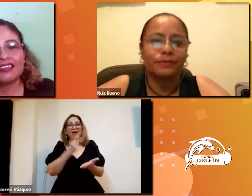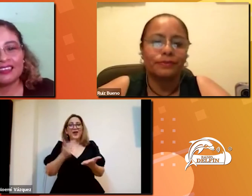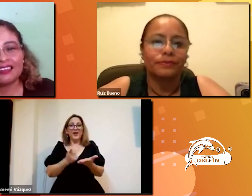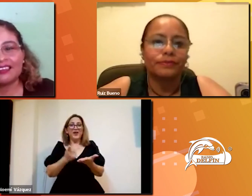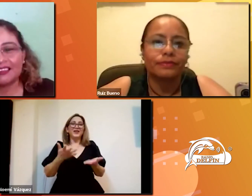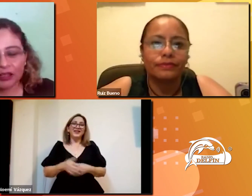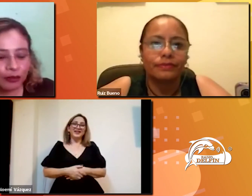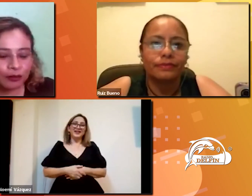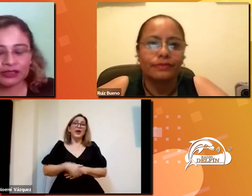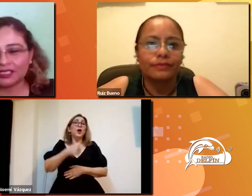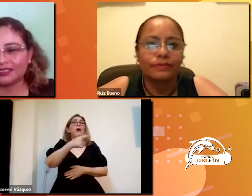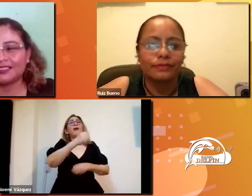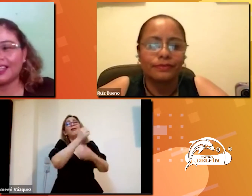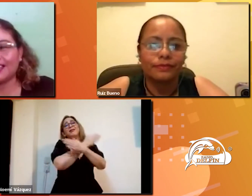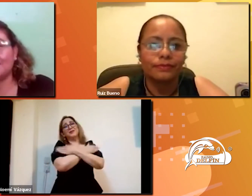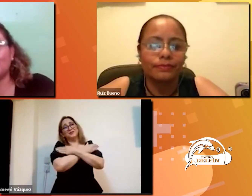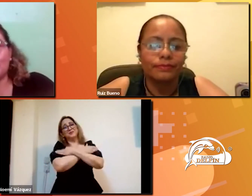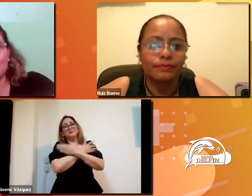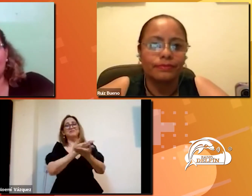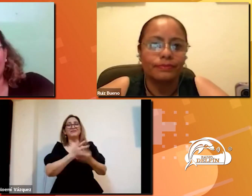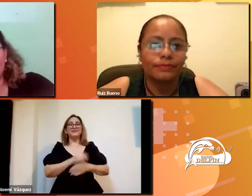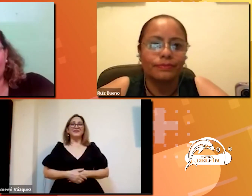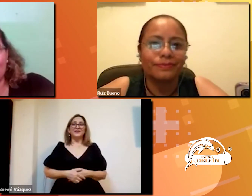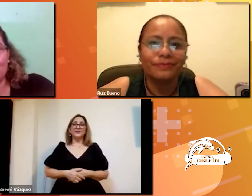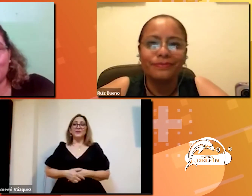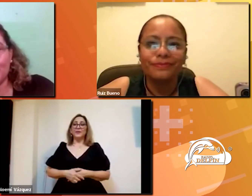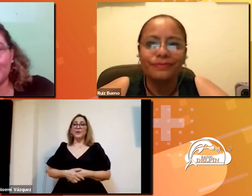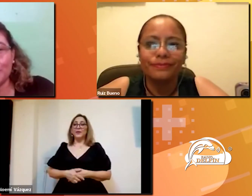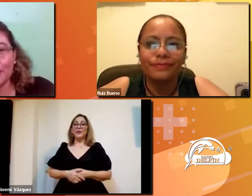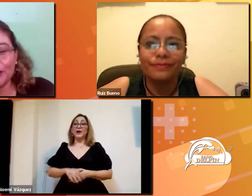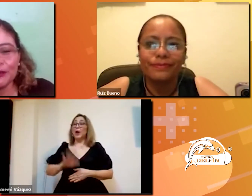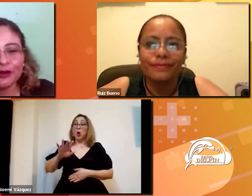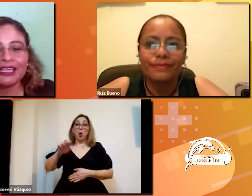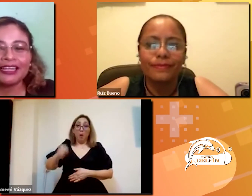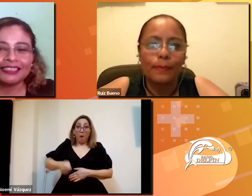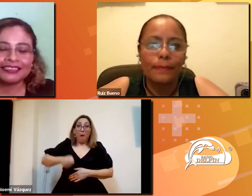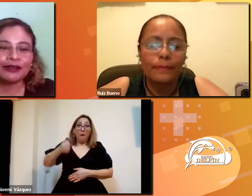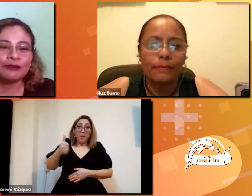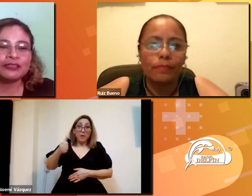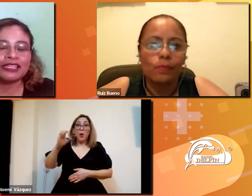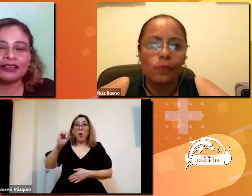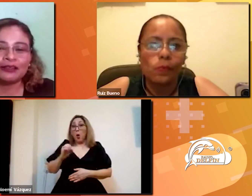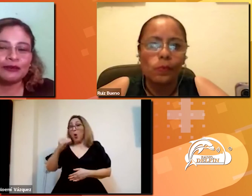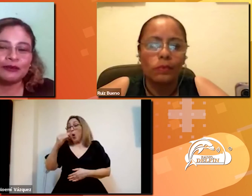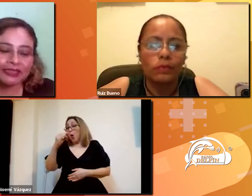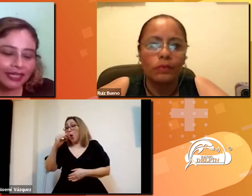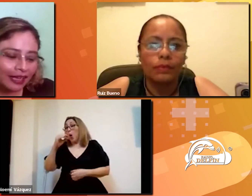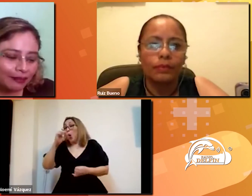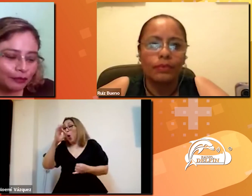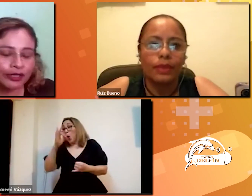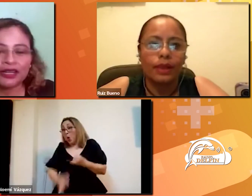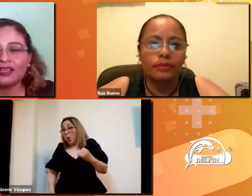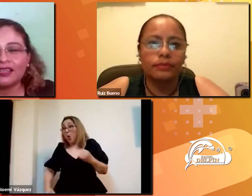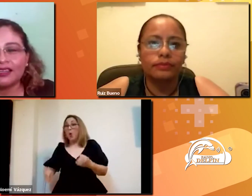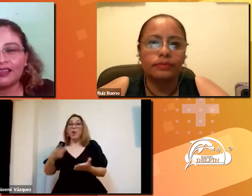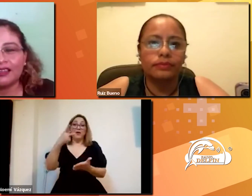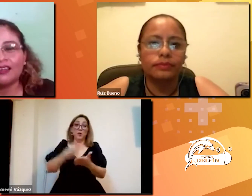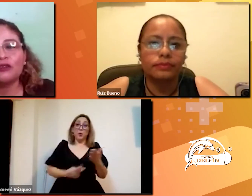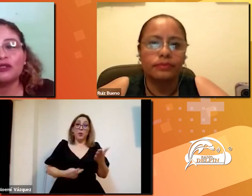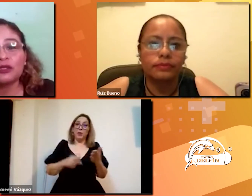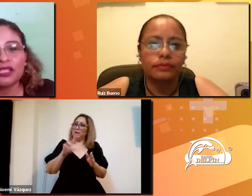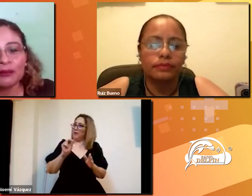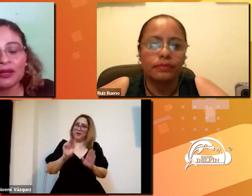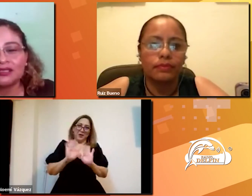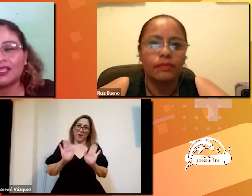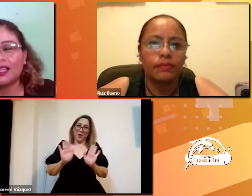abrazo. No, pues este no va a ser ni el primero ni el último. Sabemos que nos vas a apoyar